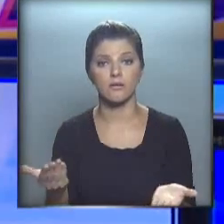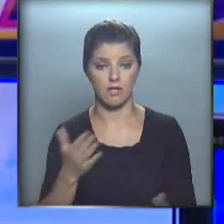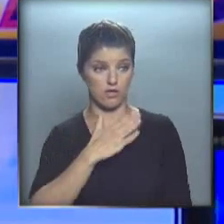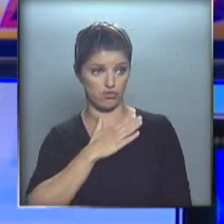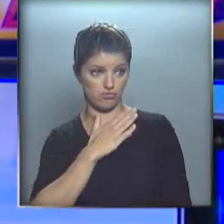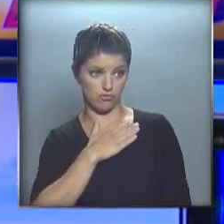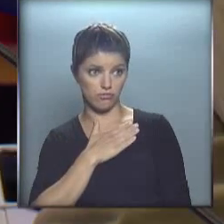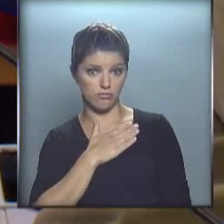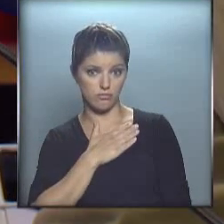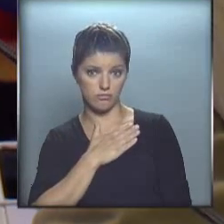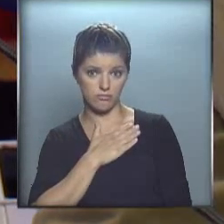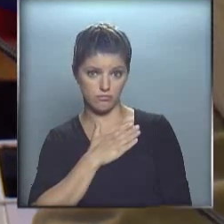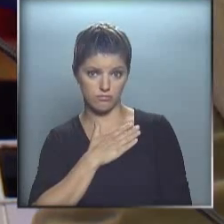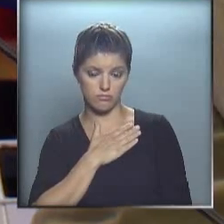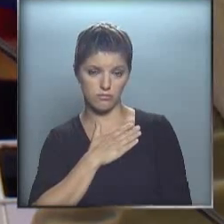todo